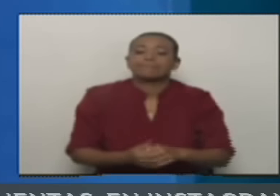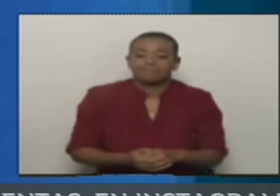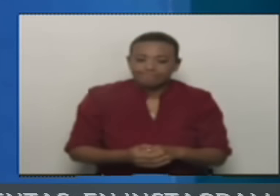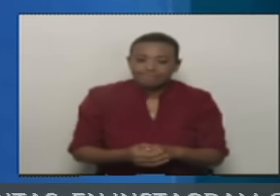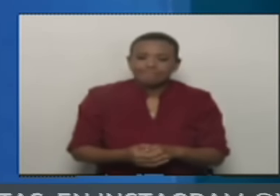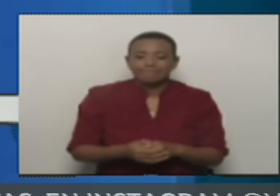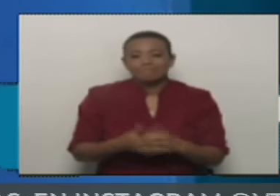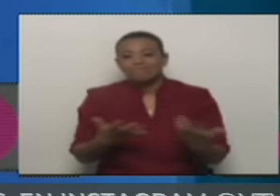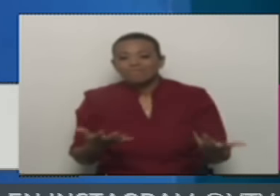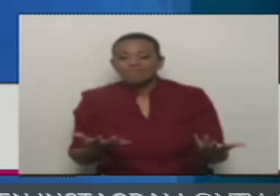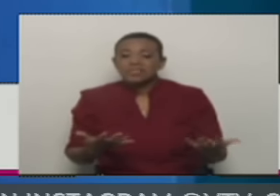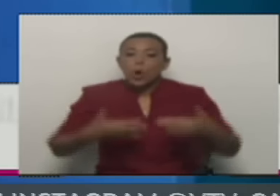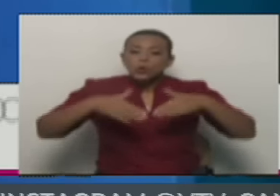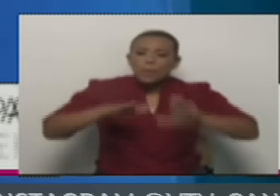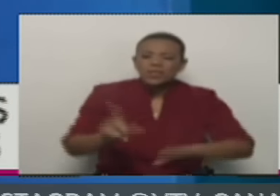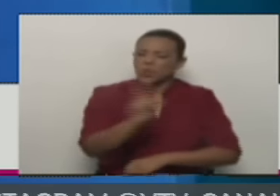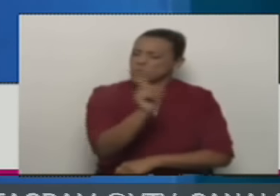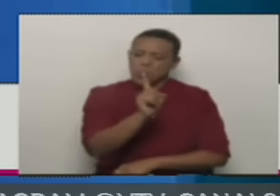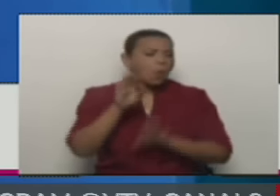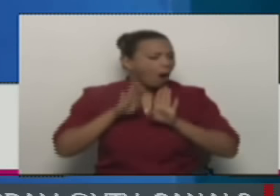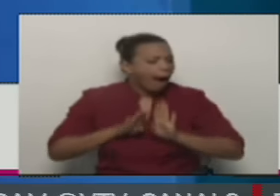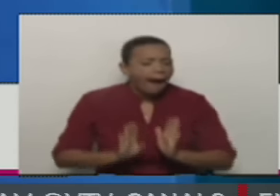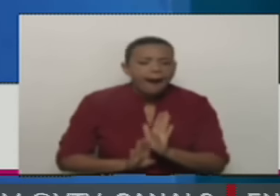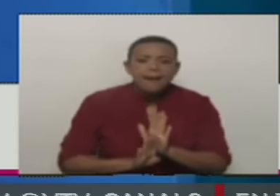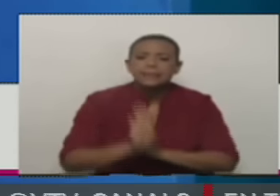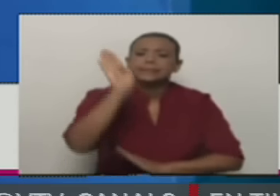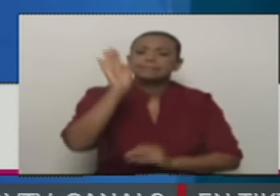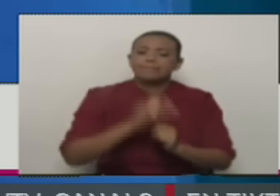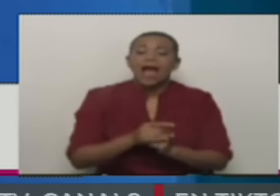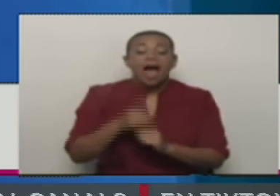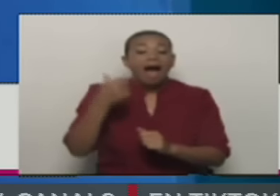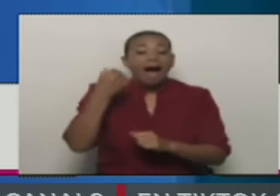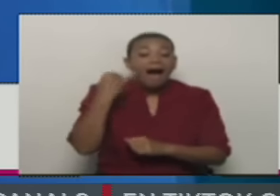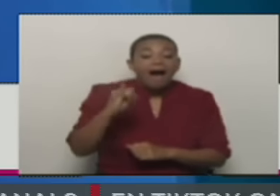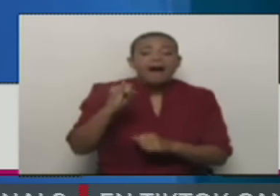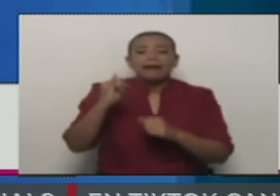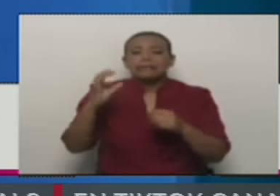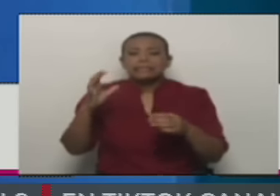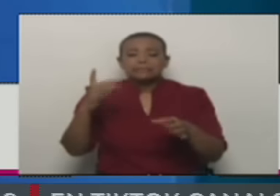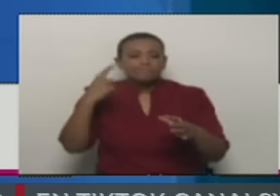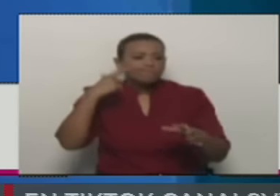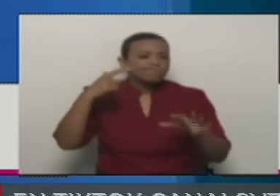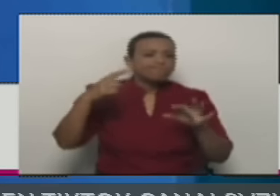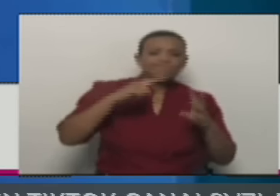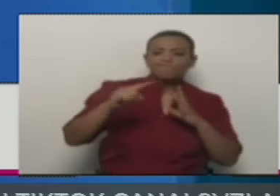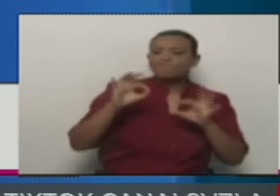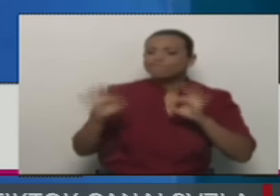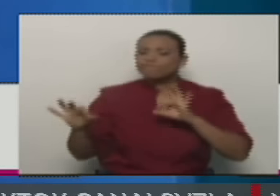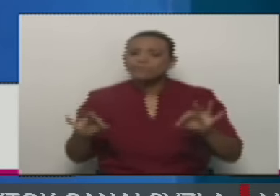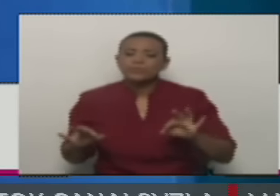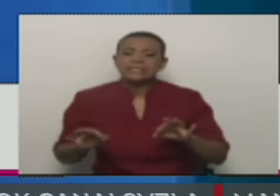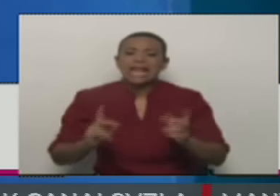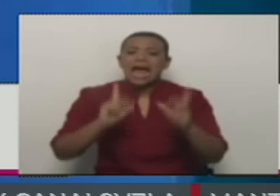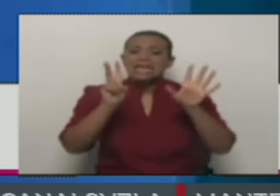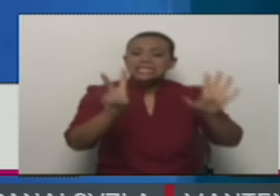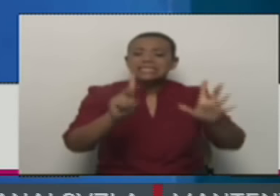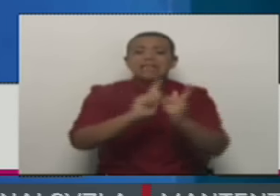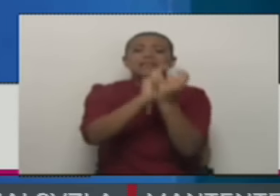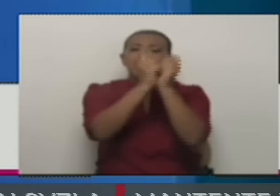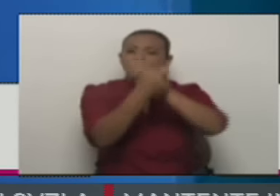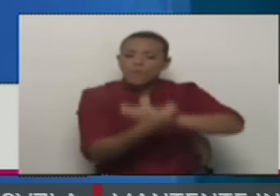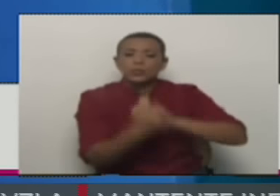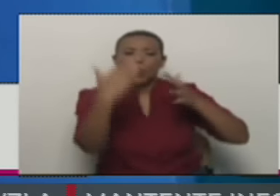sin pausa, tenemos que seguir en el trabajo en todas las dimensiones de las 7T, ¿no?